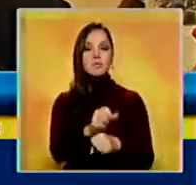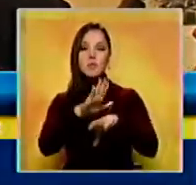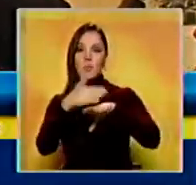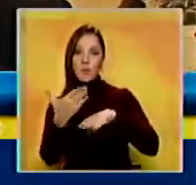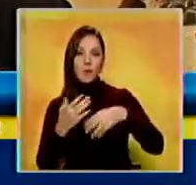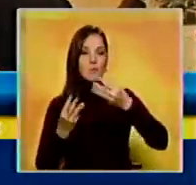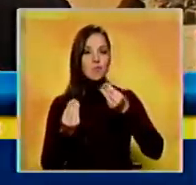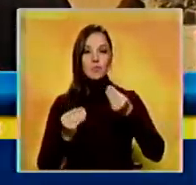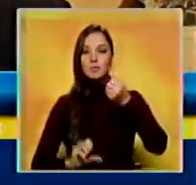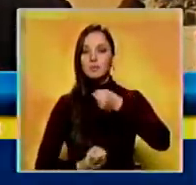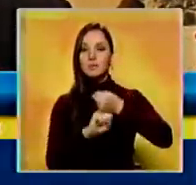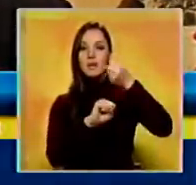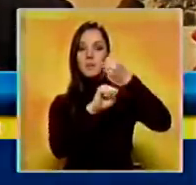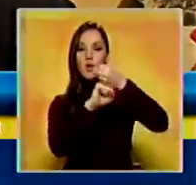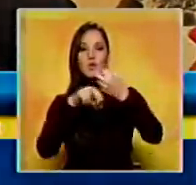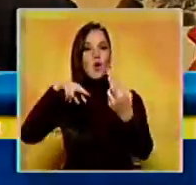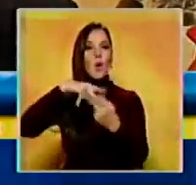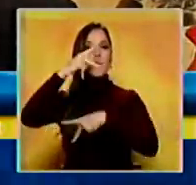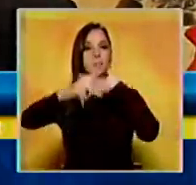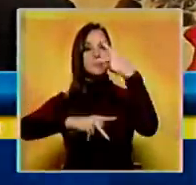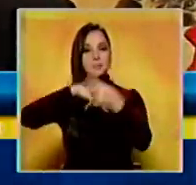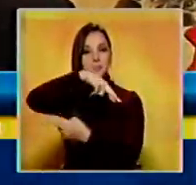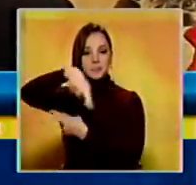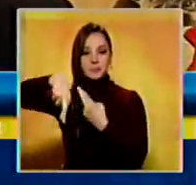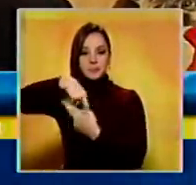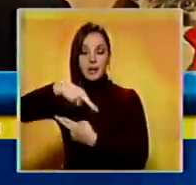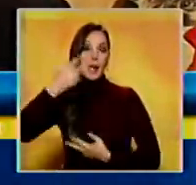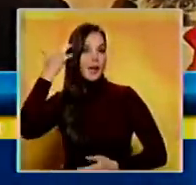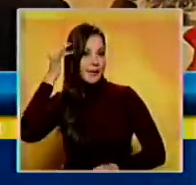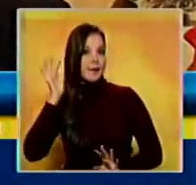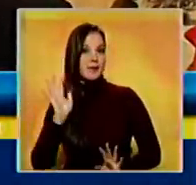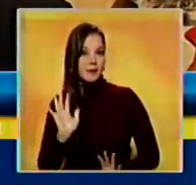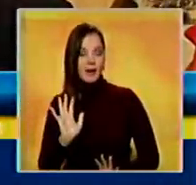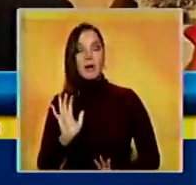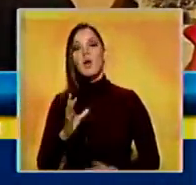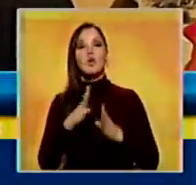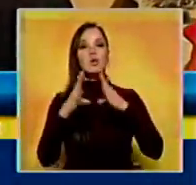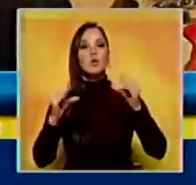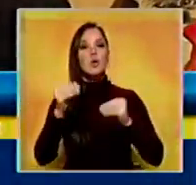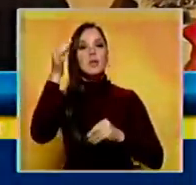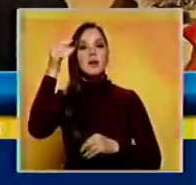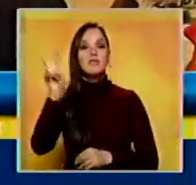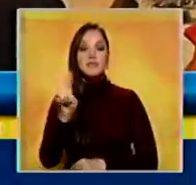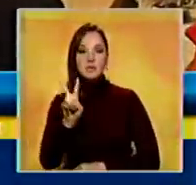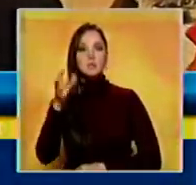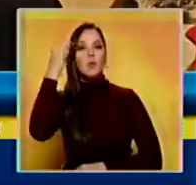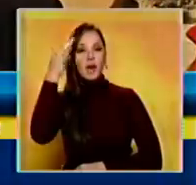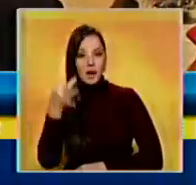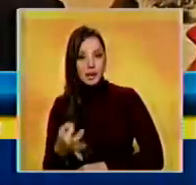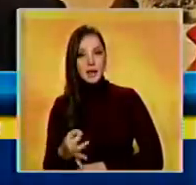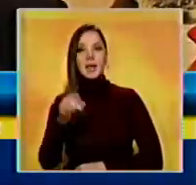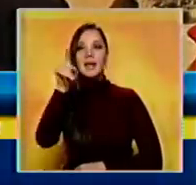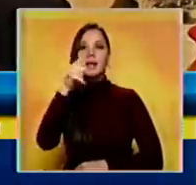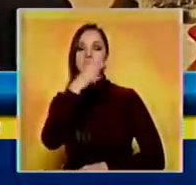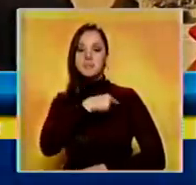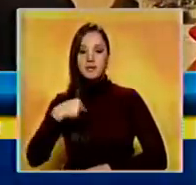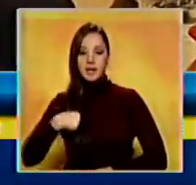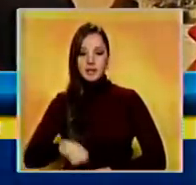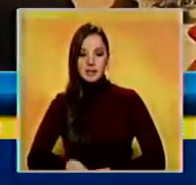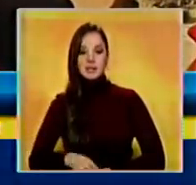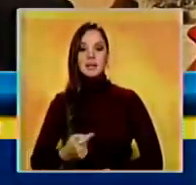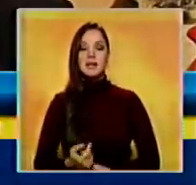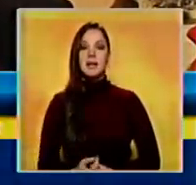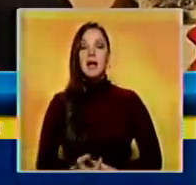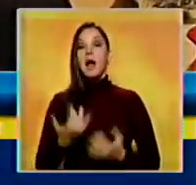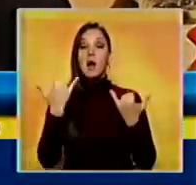en función de todo el proceso revolucionario y, por supuesto, la credibilidad que tiene Venezuela en el exterior. En este sentido, hemos venido abordando